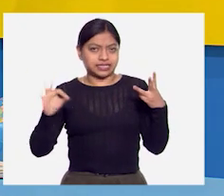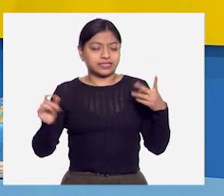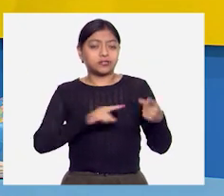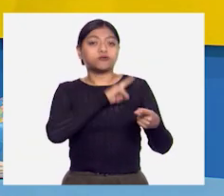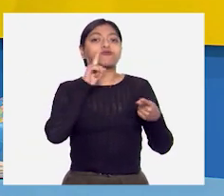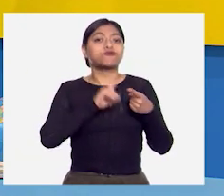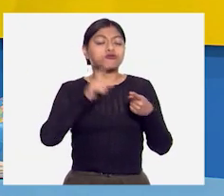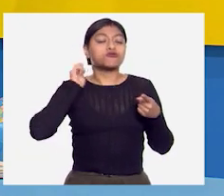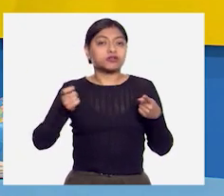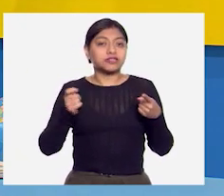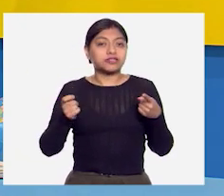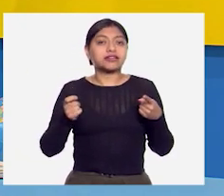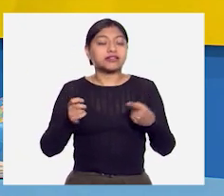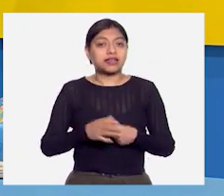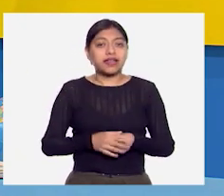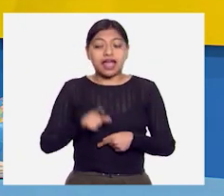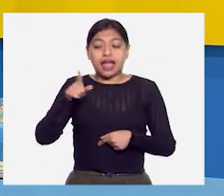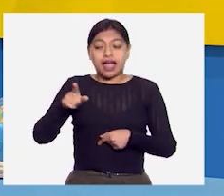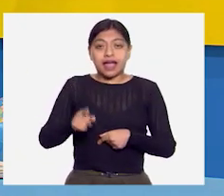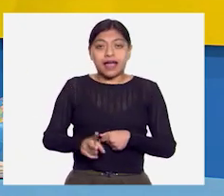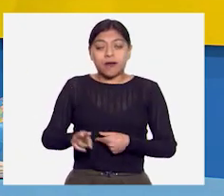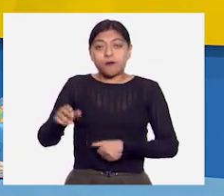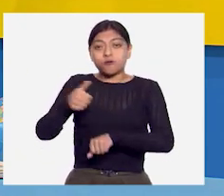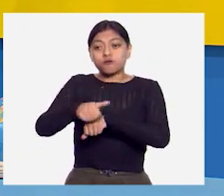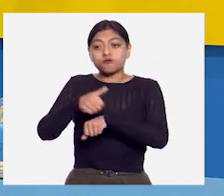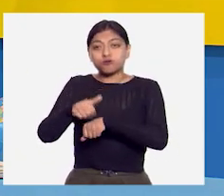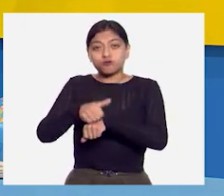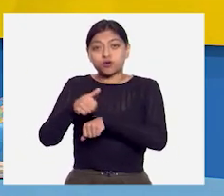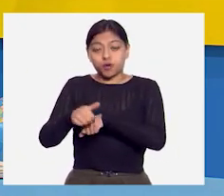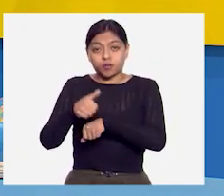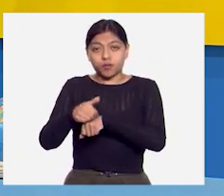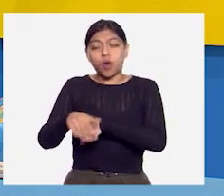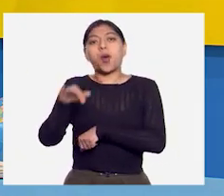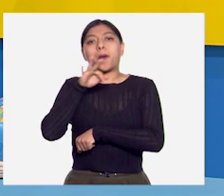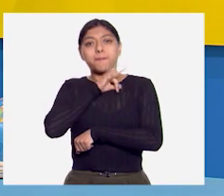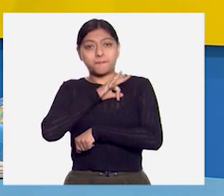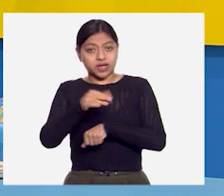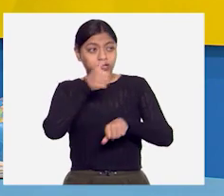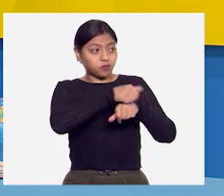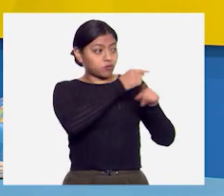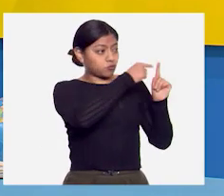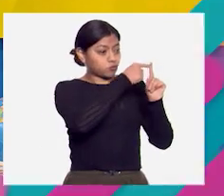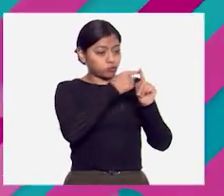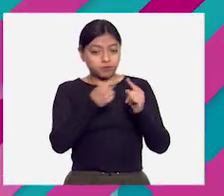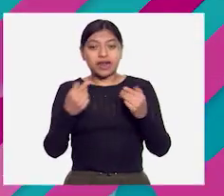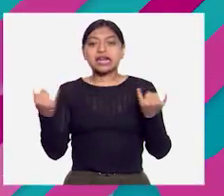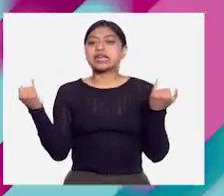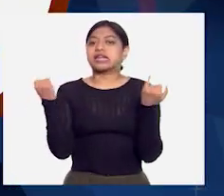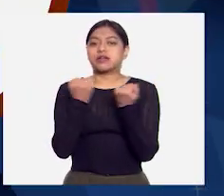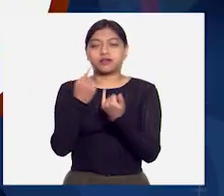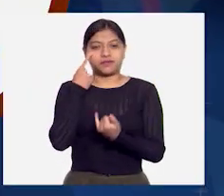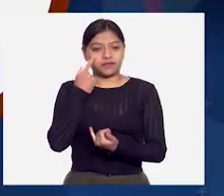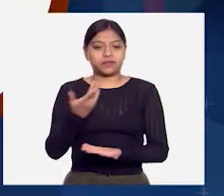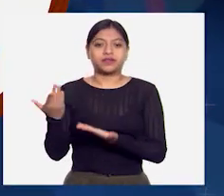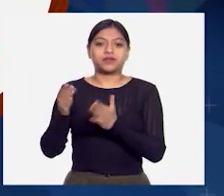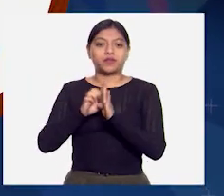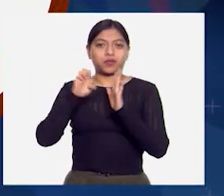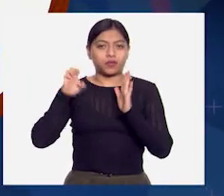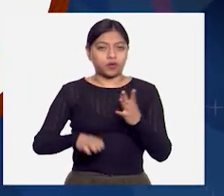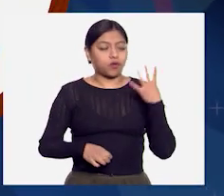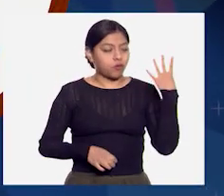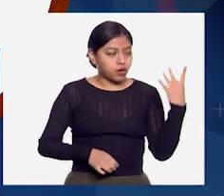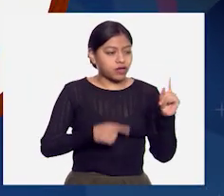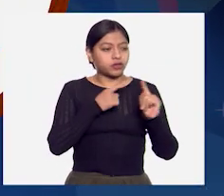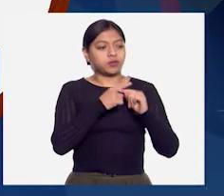primero es que su valor sea igual a uno de los valores de los datos. Por ejemplo, aquí sumamos